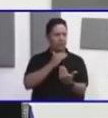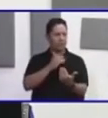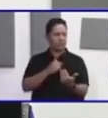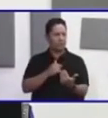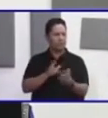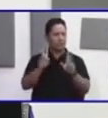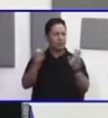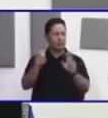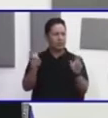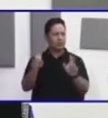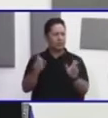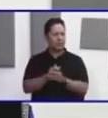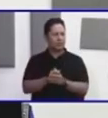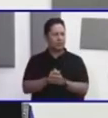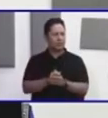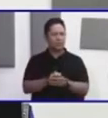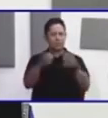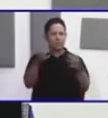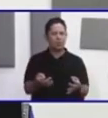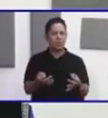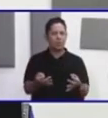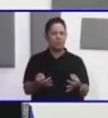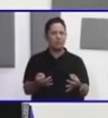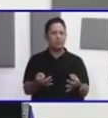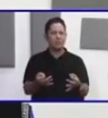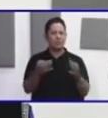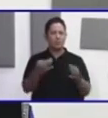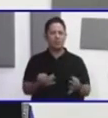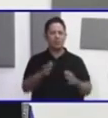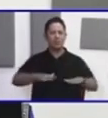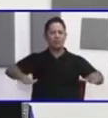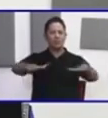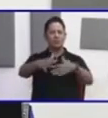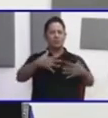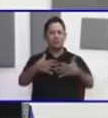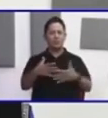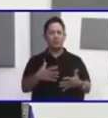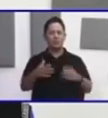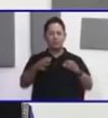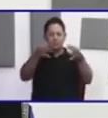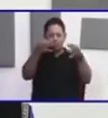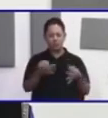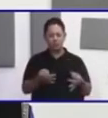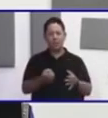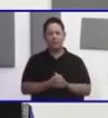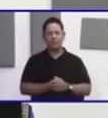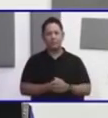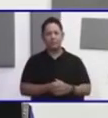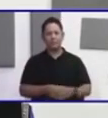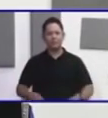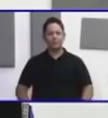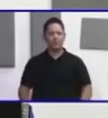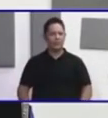para poder hablar sobre la seguridad de nuestro archipiélago, de nuestro territorio. Como usted bien lo decía,